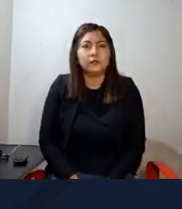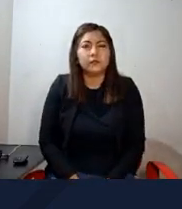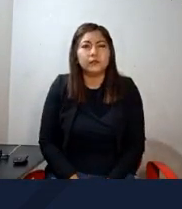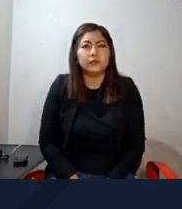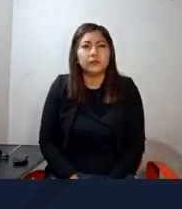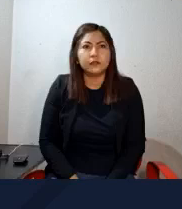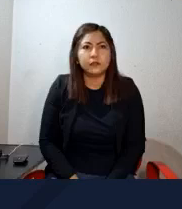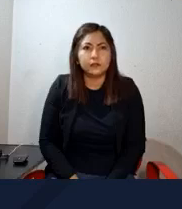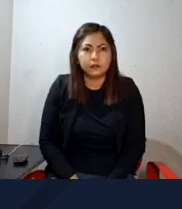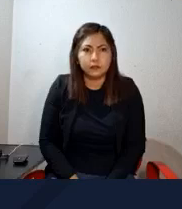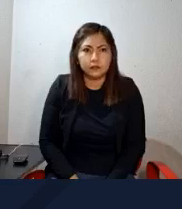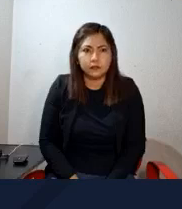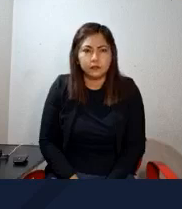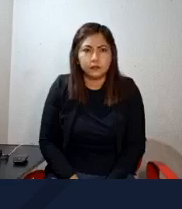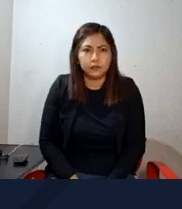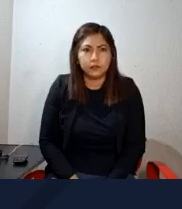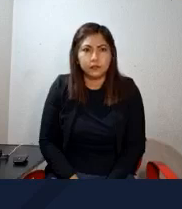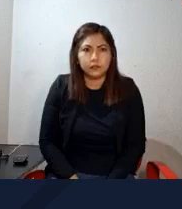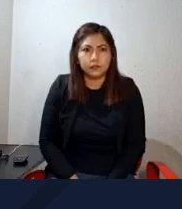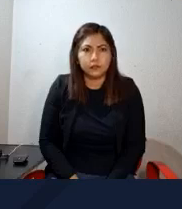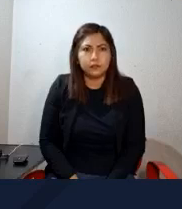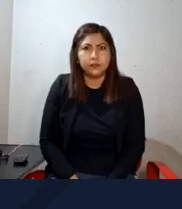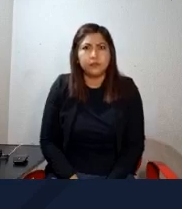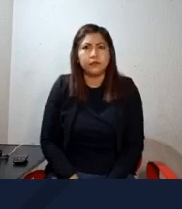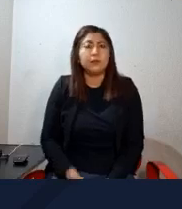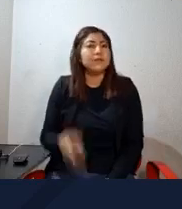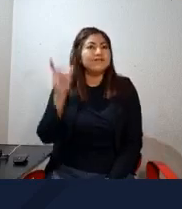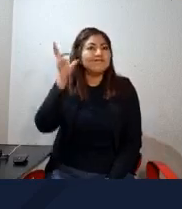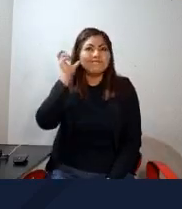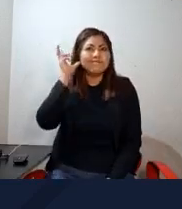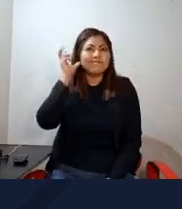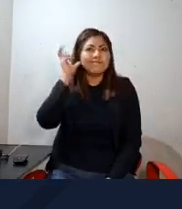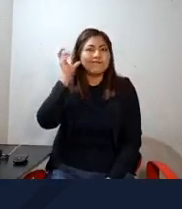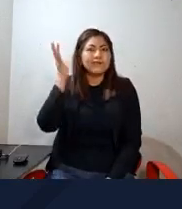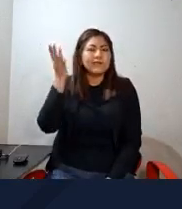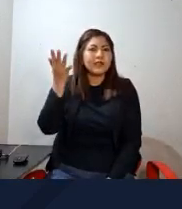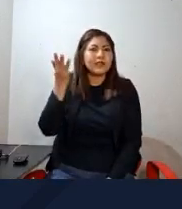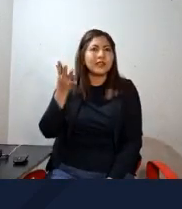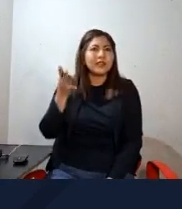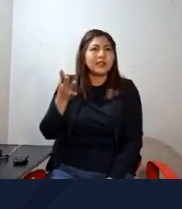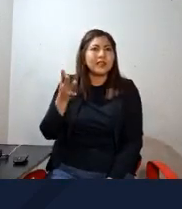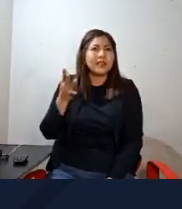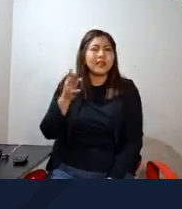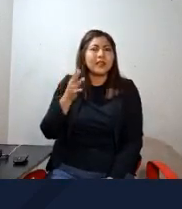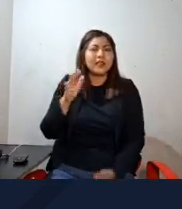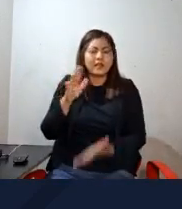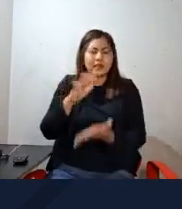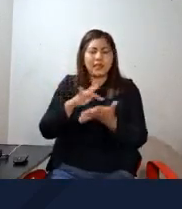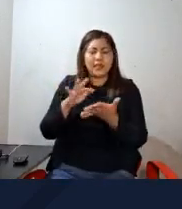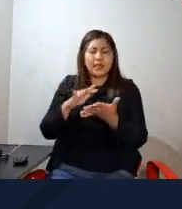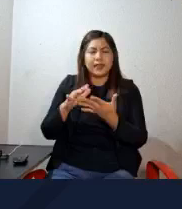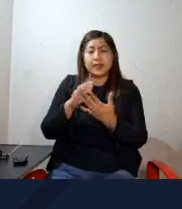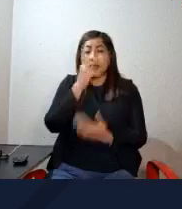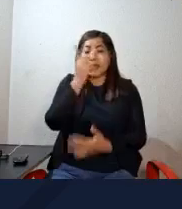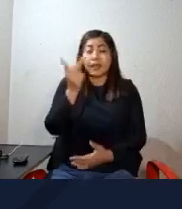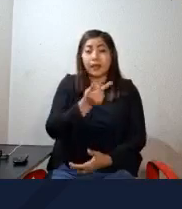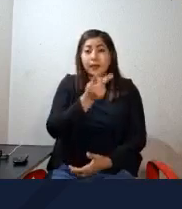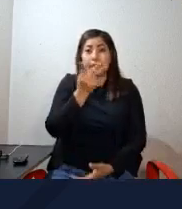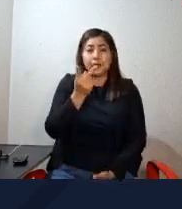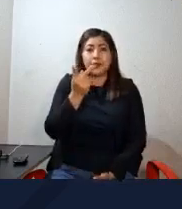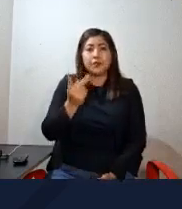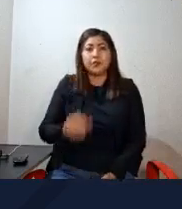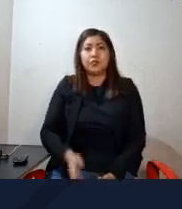Aquí se me fue un poquito tu volumen, pero alcancé a leer la pregunta. Y nos preguntan